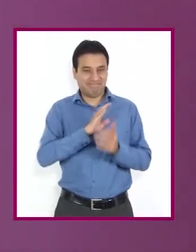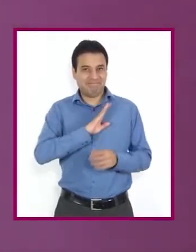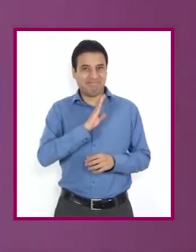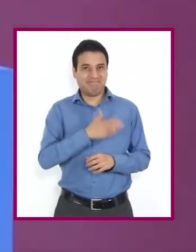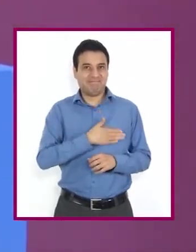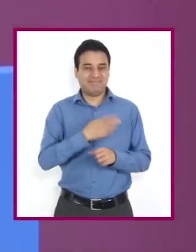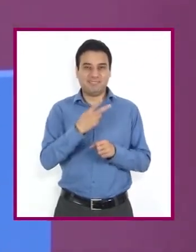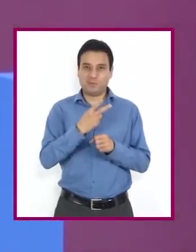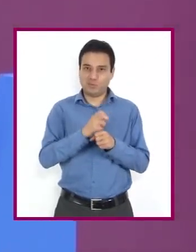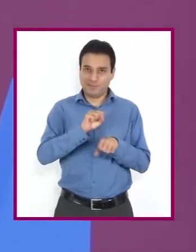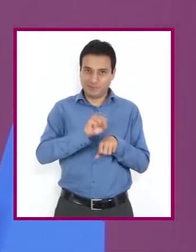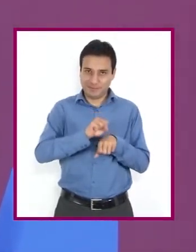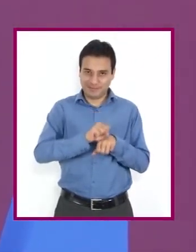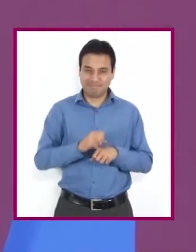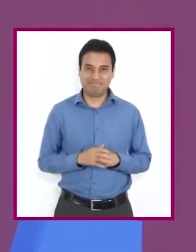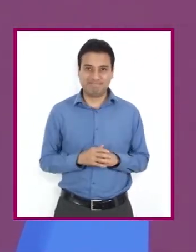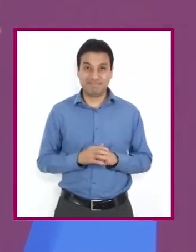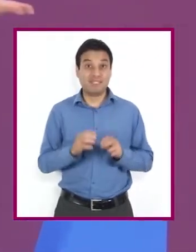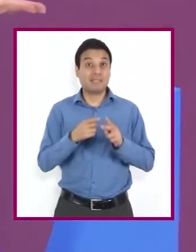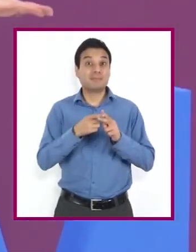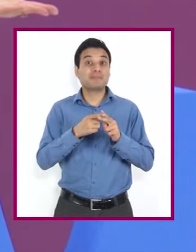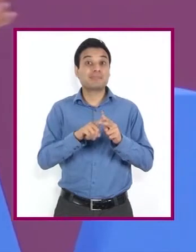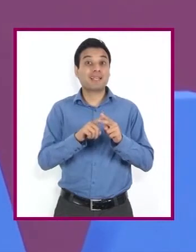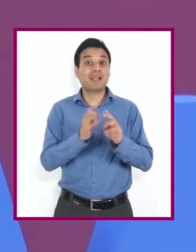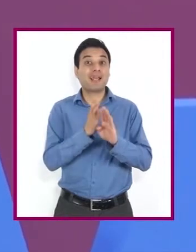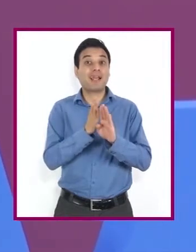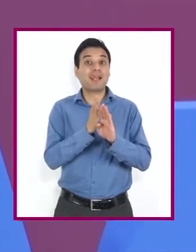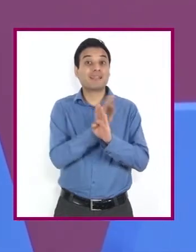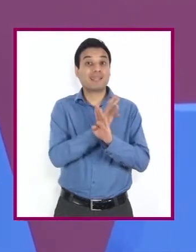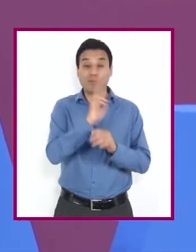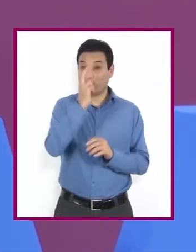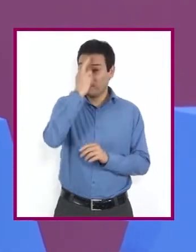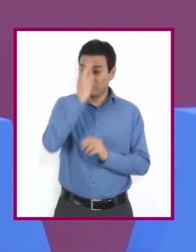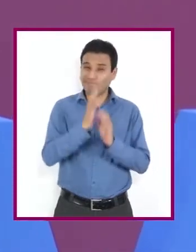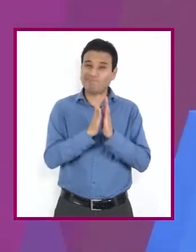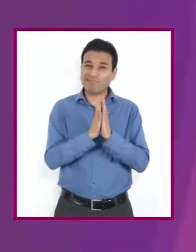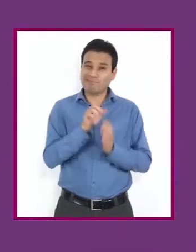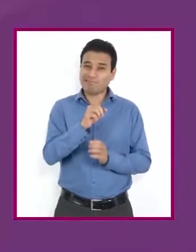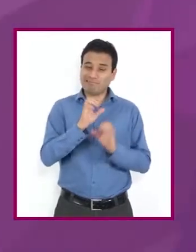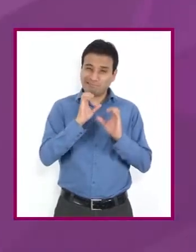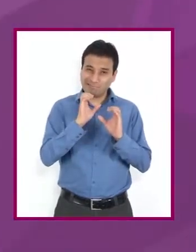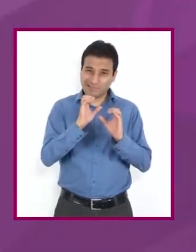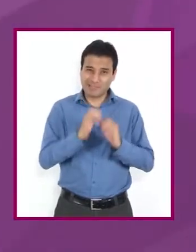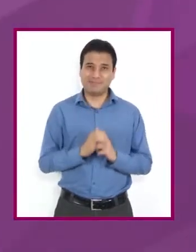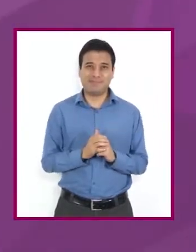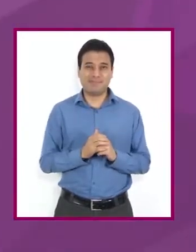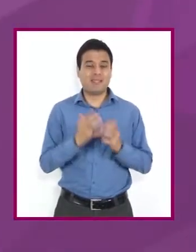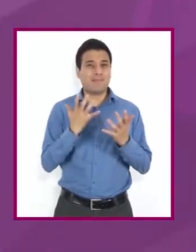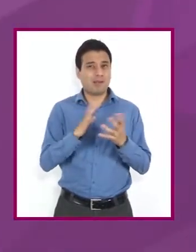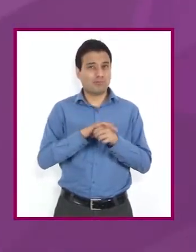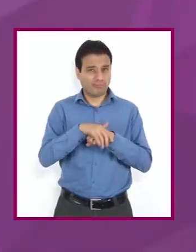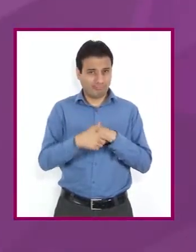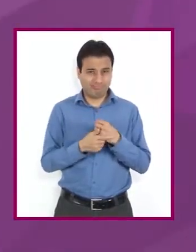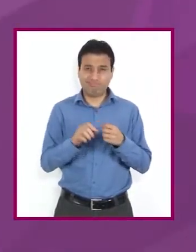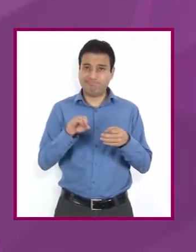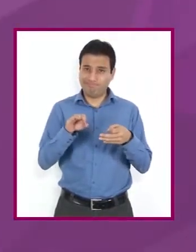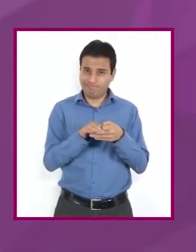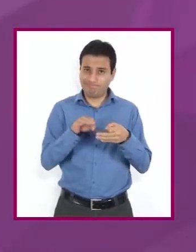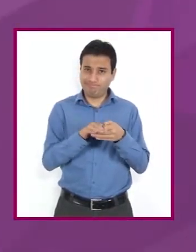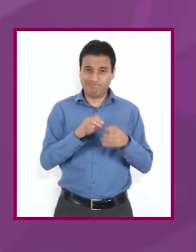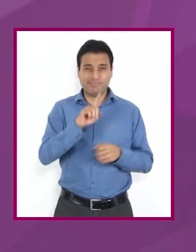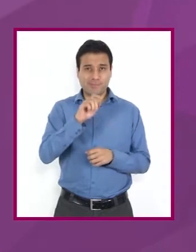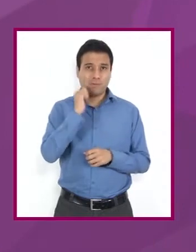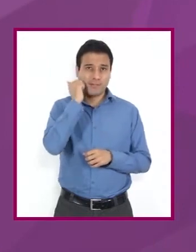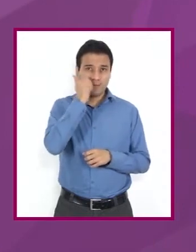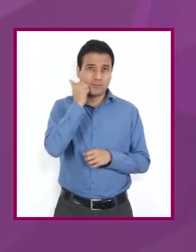de secundaria. Antes de iniciar, les recuerdo que debemos seguir cuidándonos, lavando frecuentemente nuestras manos con